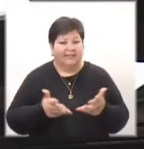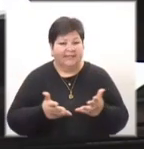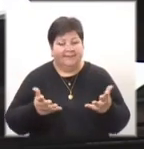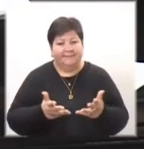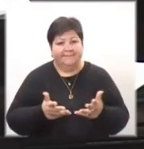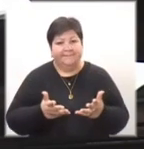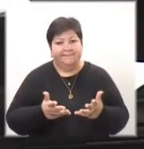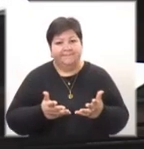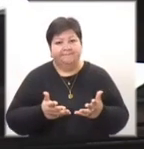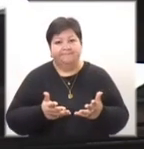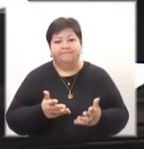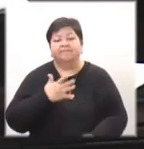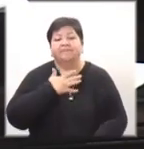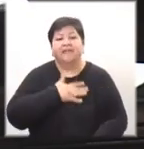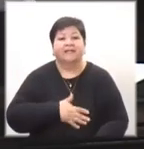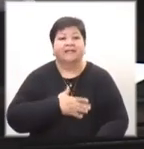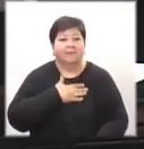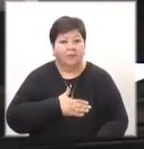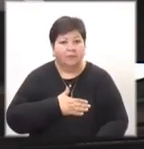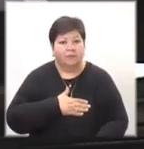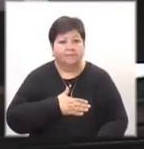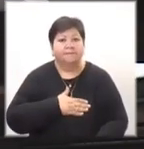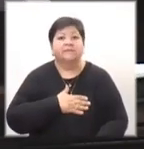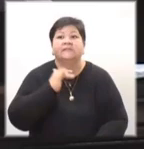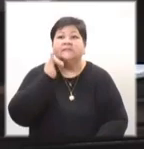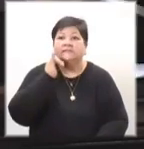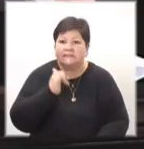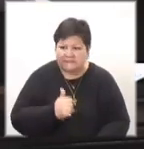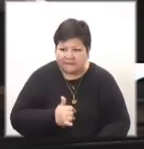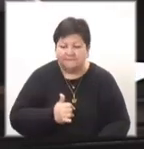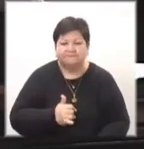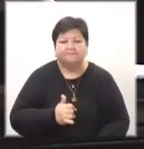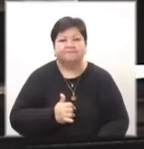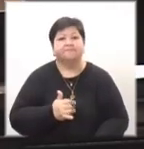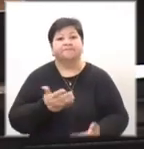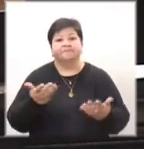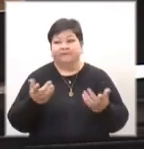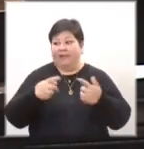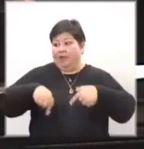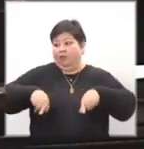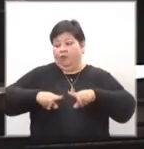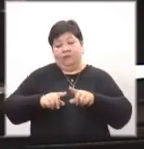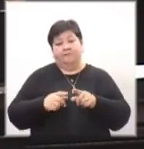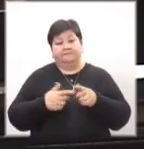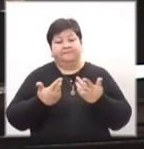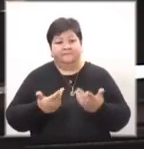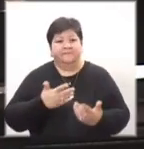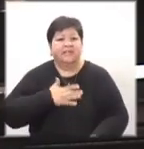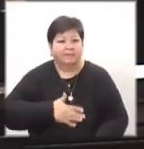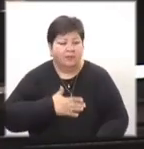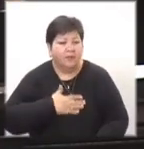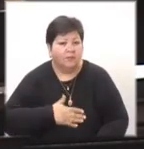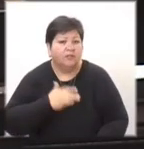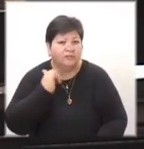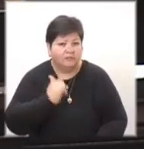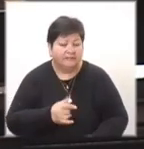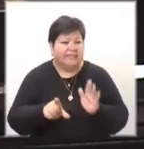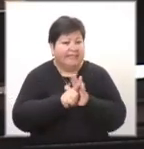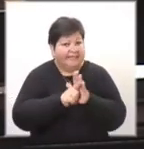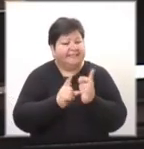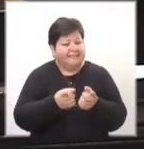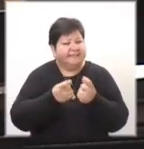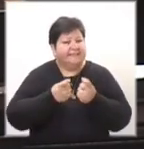acuerdo. Es necesario que las leyes acompañen la dinámica actual. Es nuestro deber